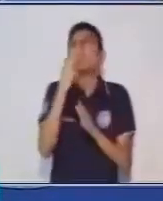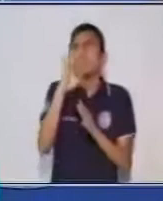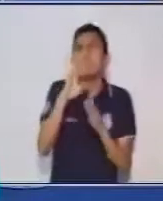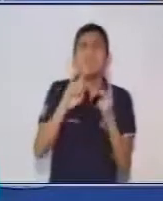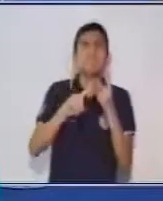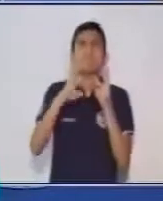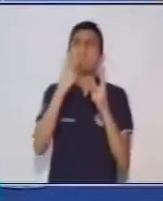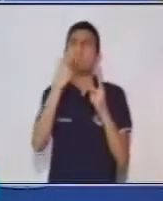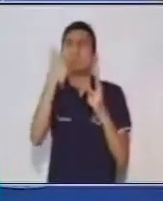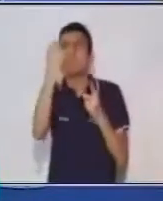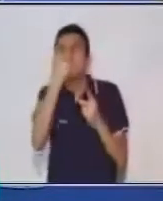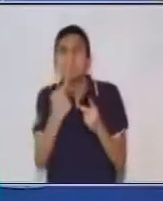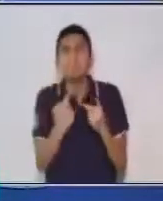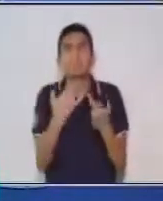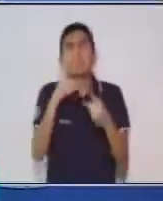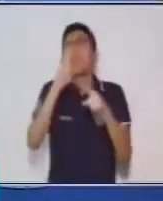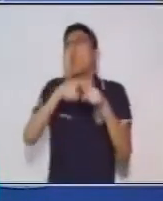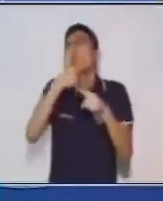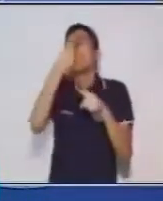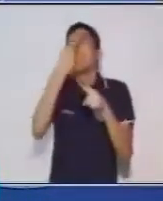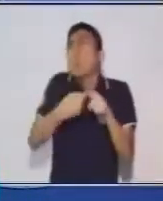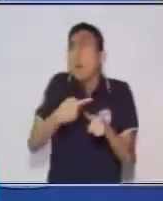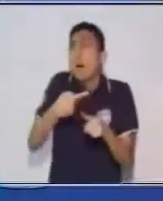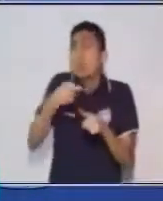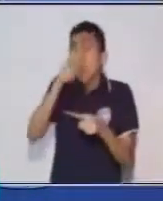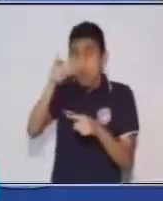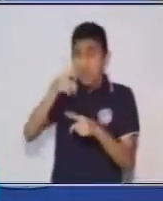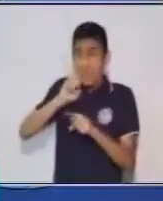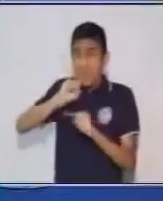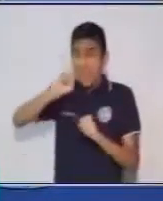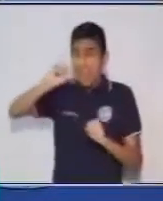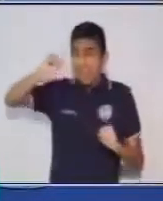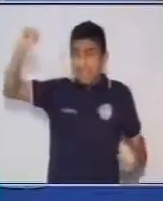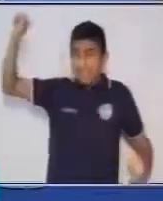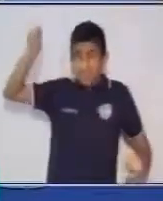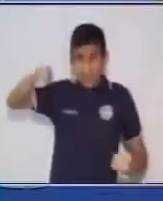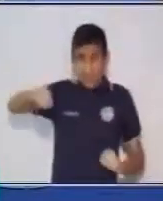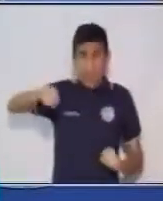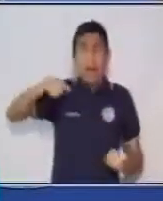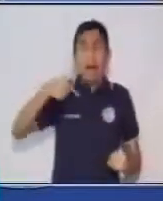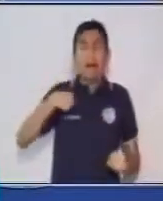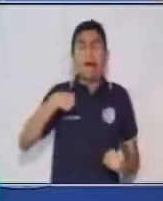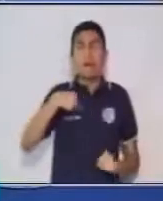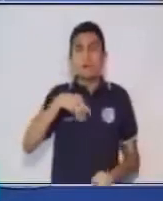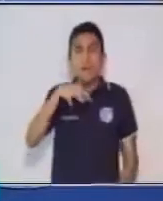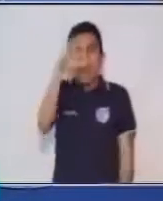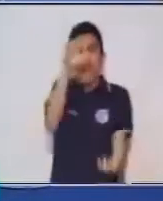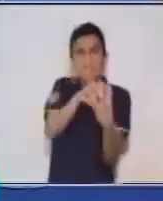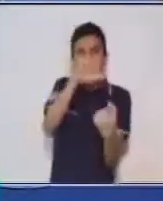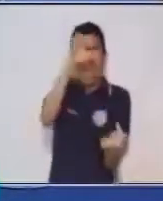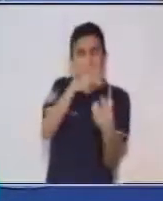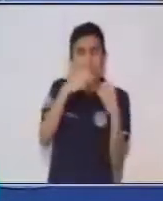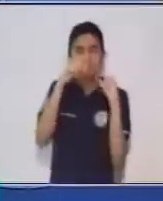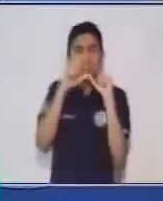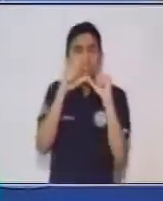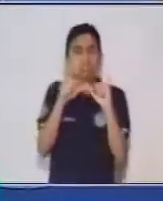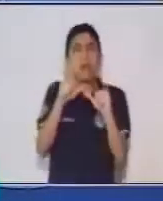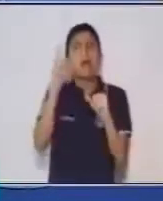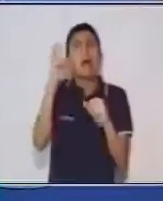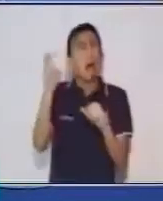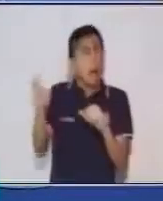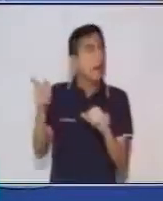ha. Cuando ha despertado, el dinosaurio todavía ha estado